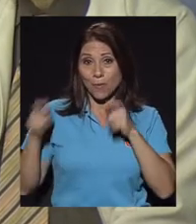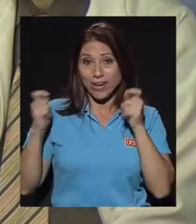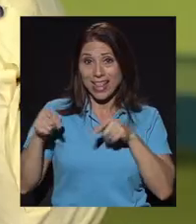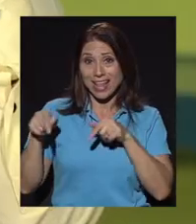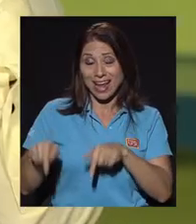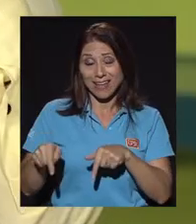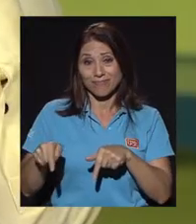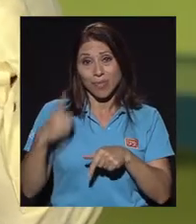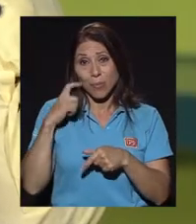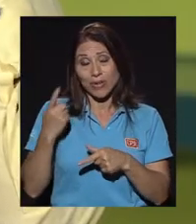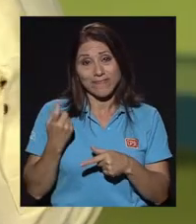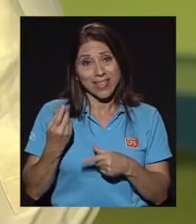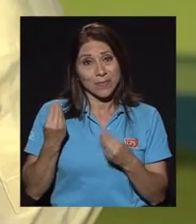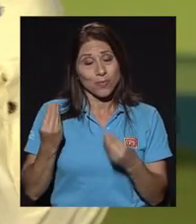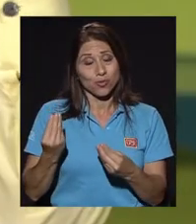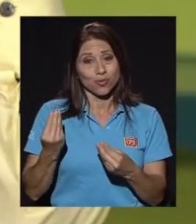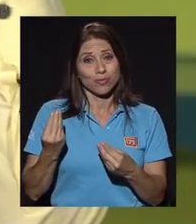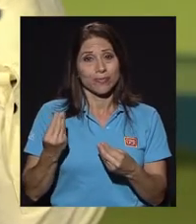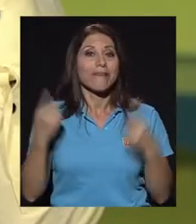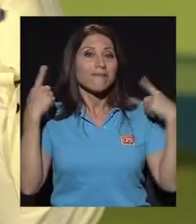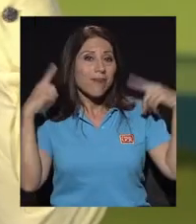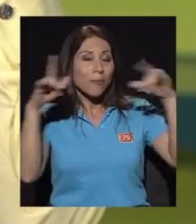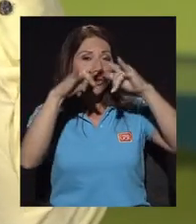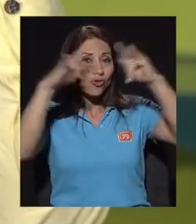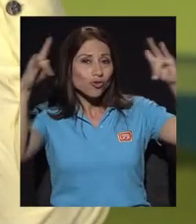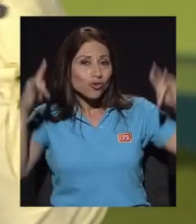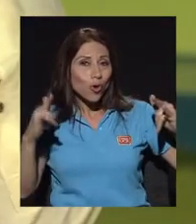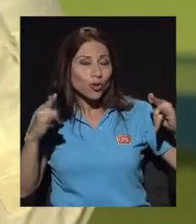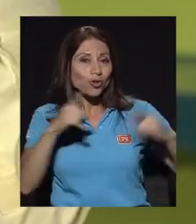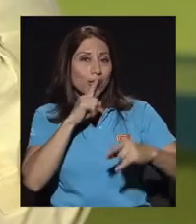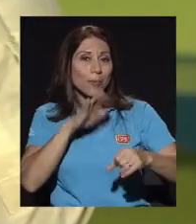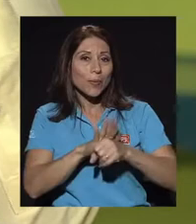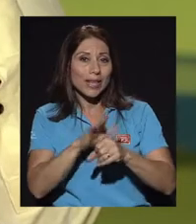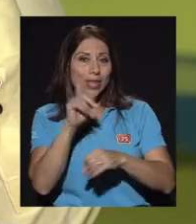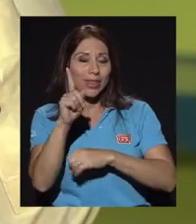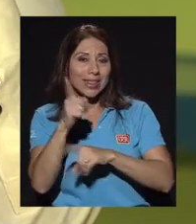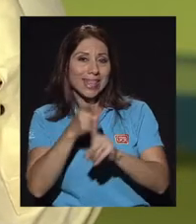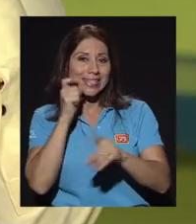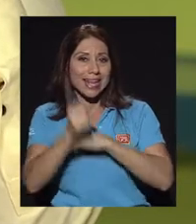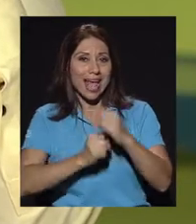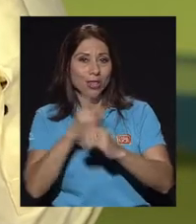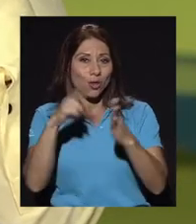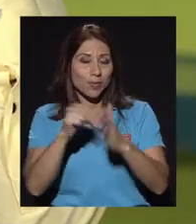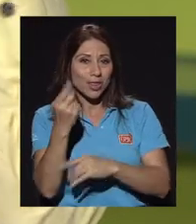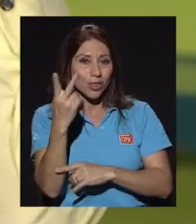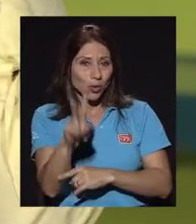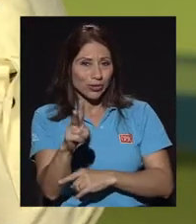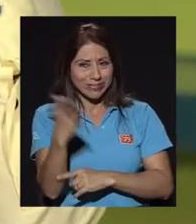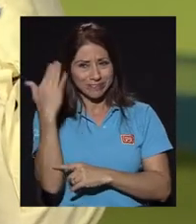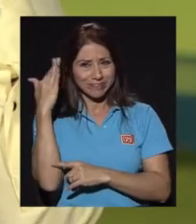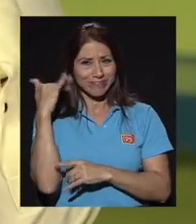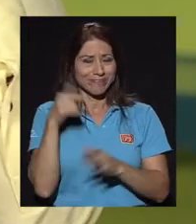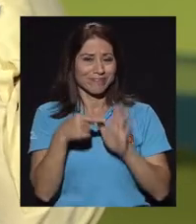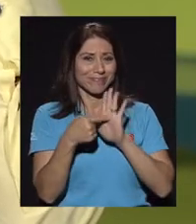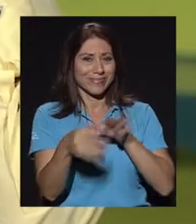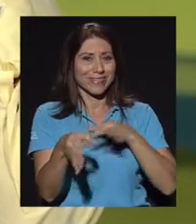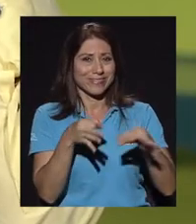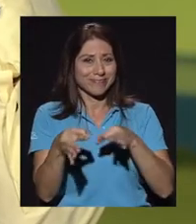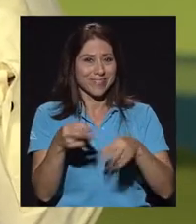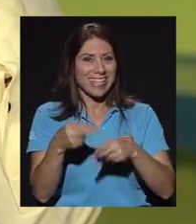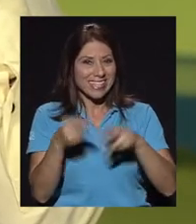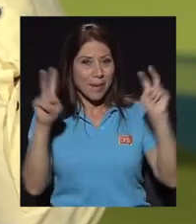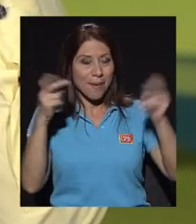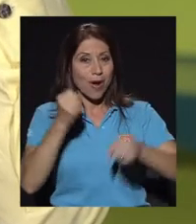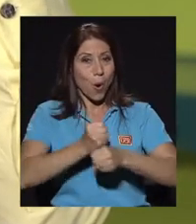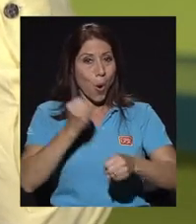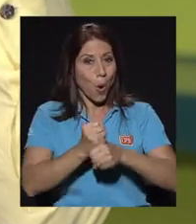debiendo, y los famosos toldos que le prometieron desde 2012 en aquel famoso rendición de cuentas que se llamaba Obras no